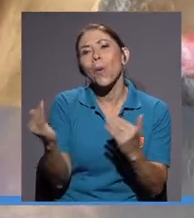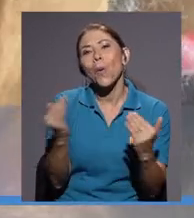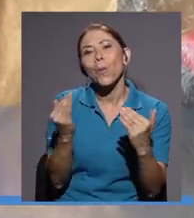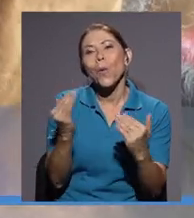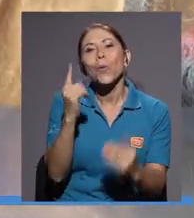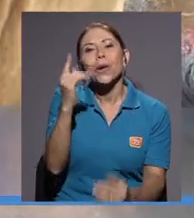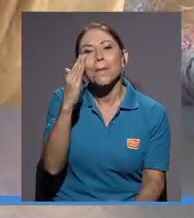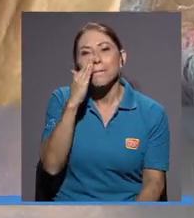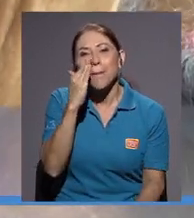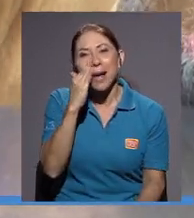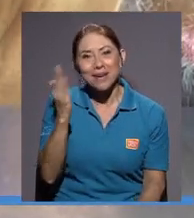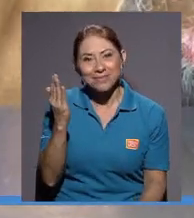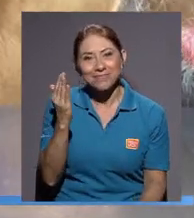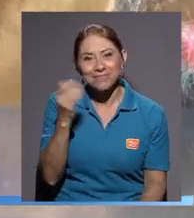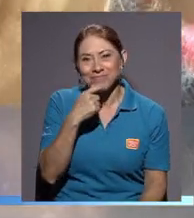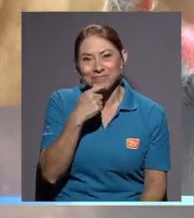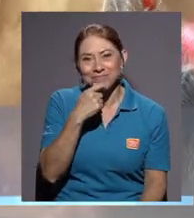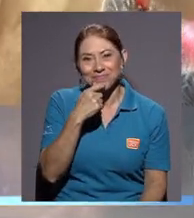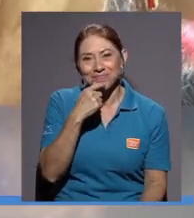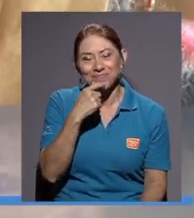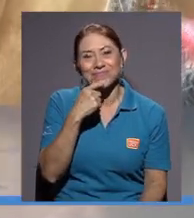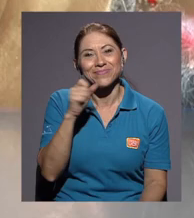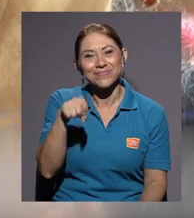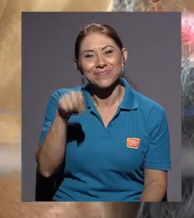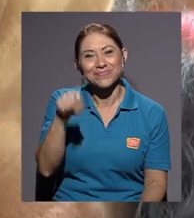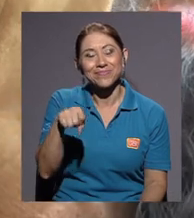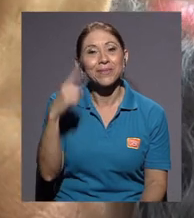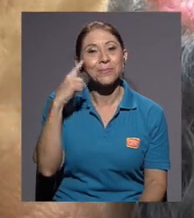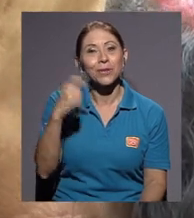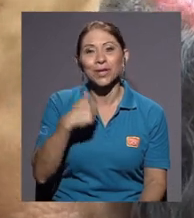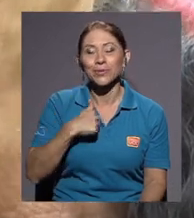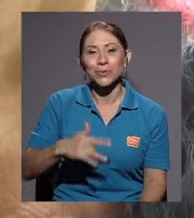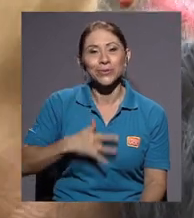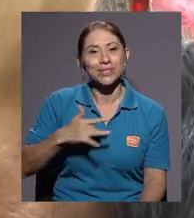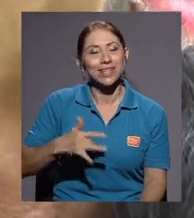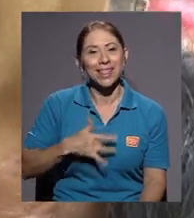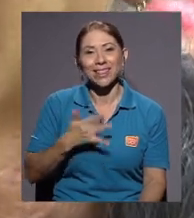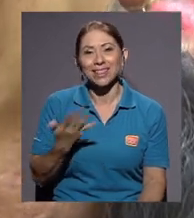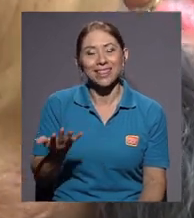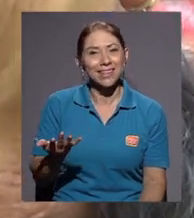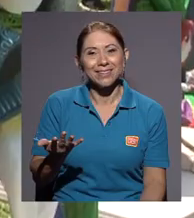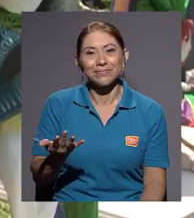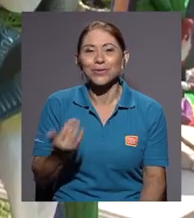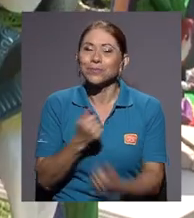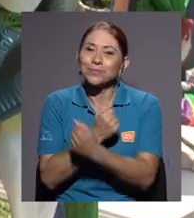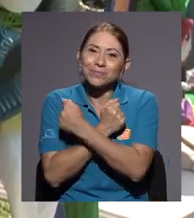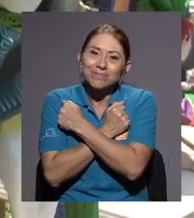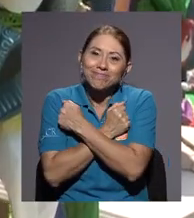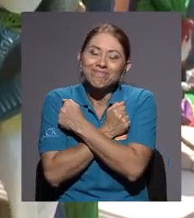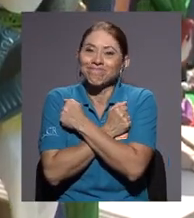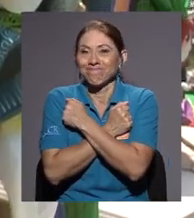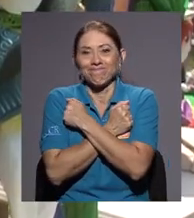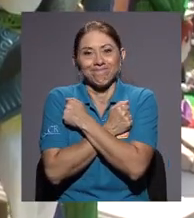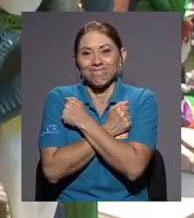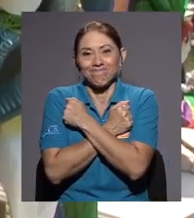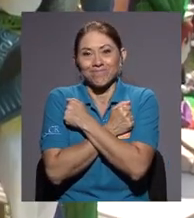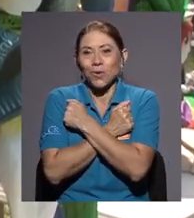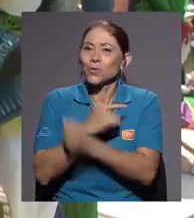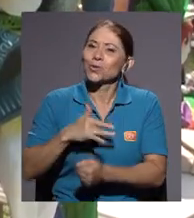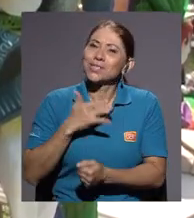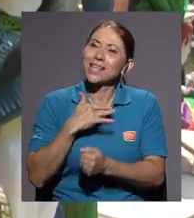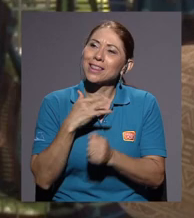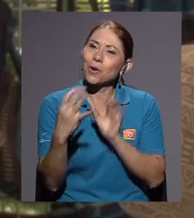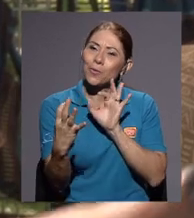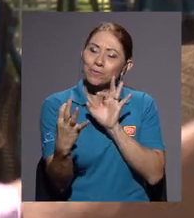Sí, porque uno siente un gran cariño, siente una unión, hay